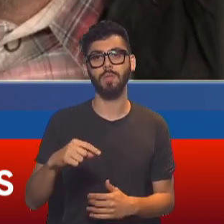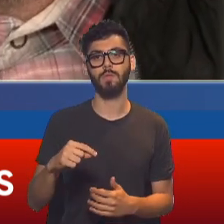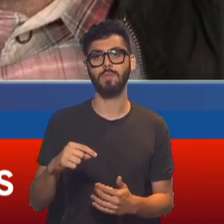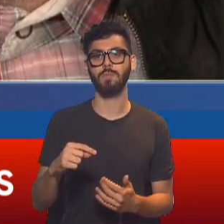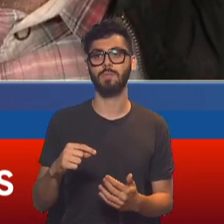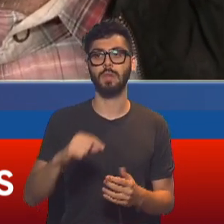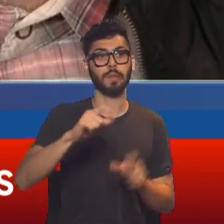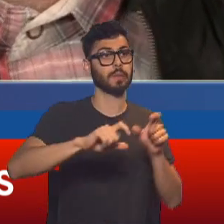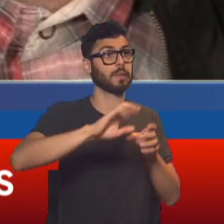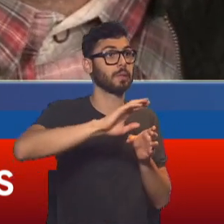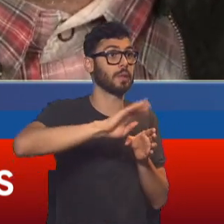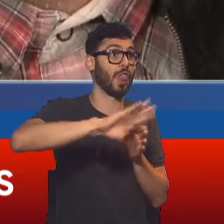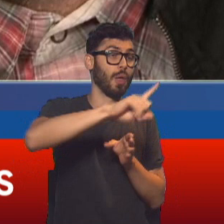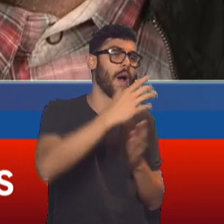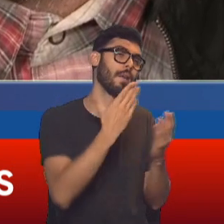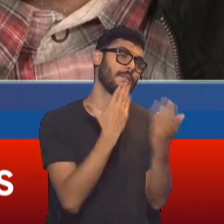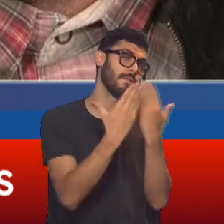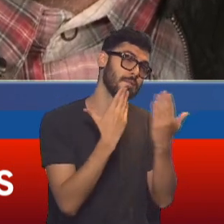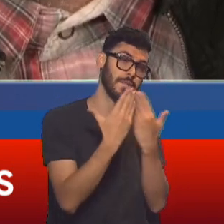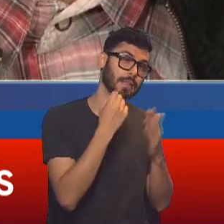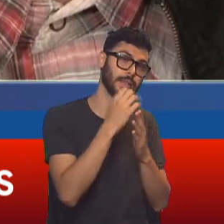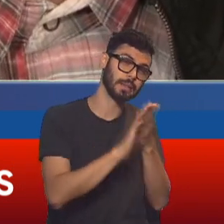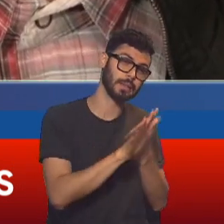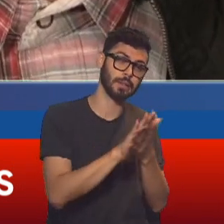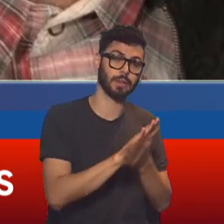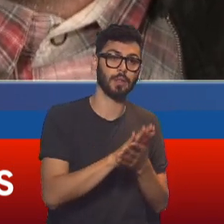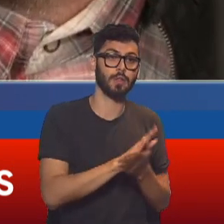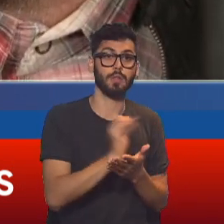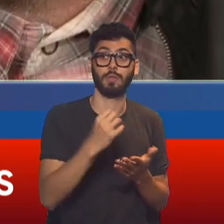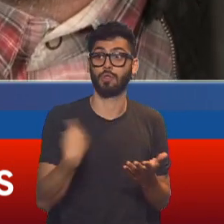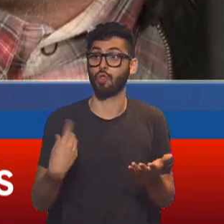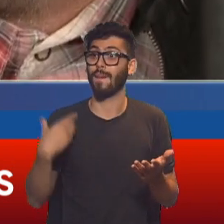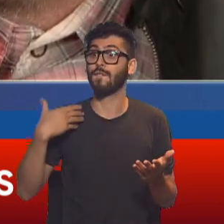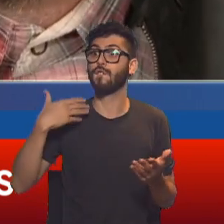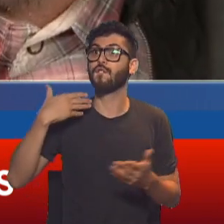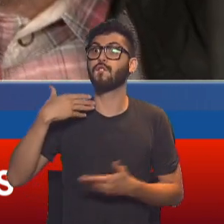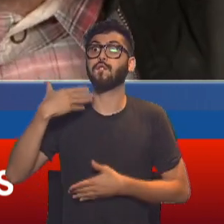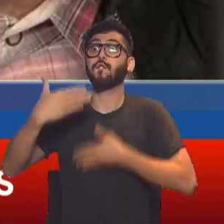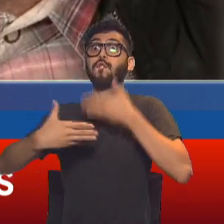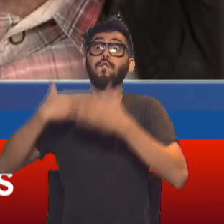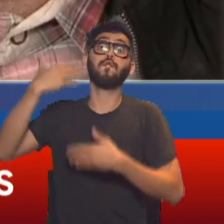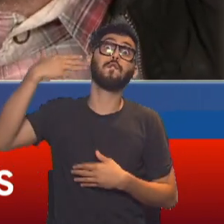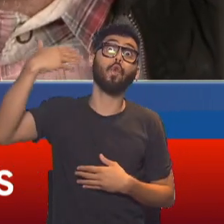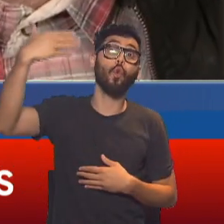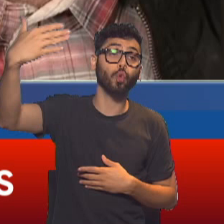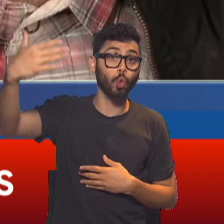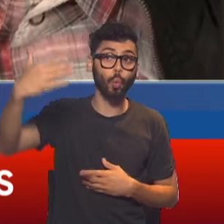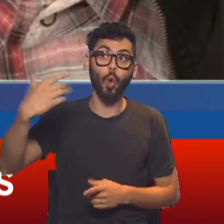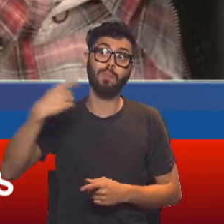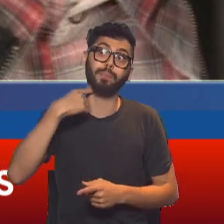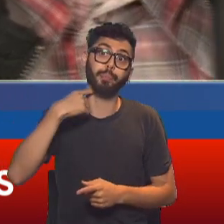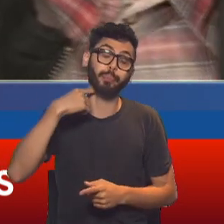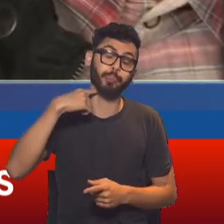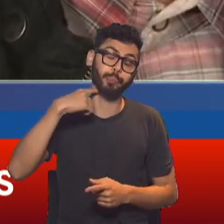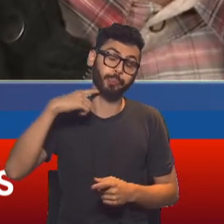diálogo con los acreedores, con el Fondo Monetario y no vamos a hipotecar el futuro de nuestro pueblo, de los trabajadores y las trabajadoras en esta negociación. ¿Creen que